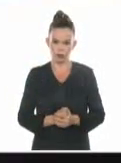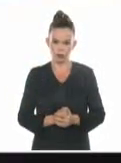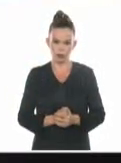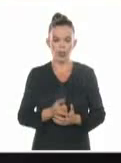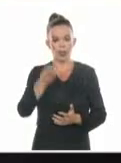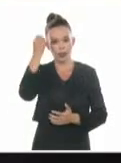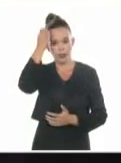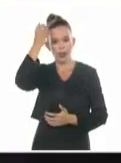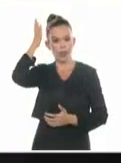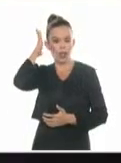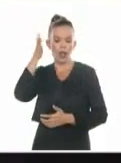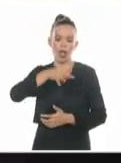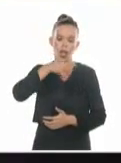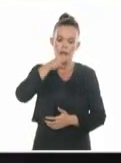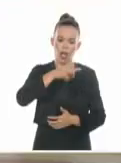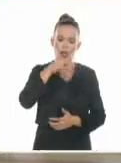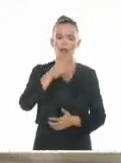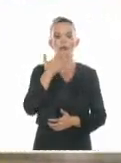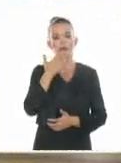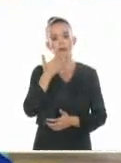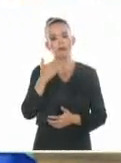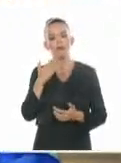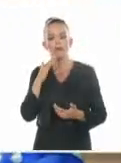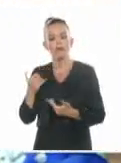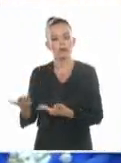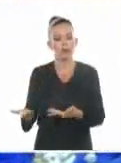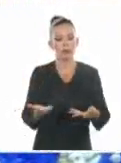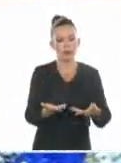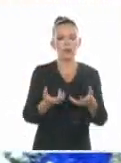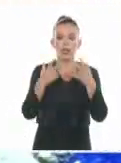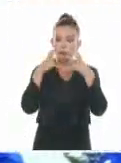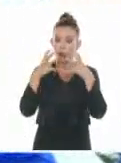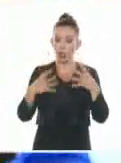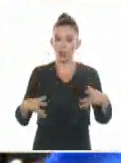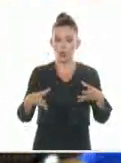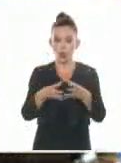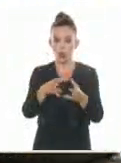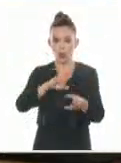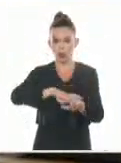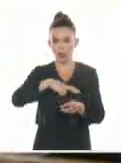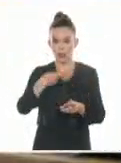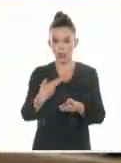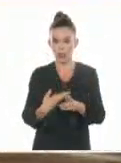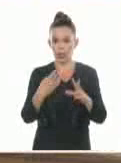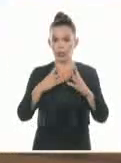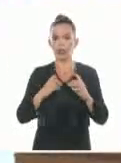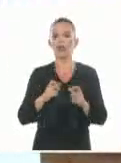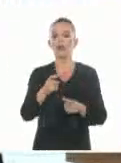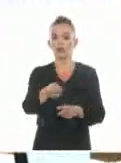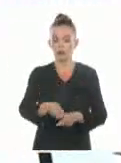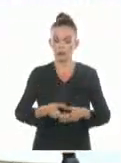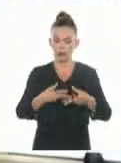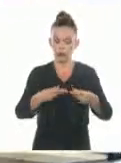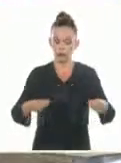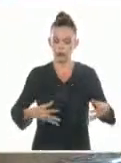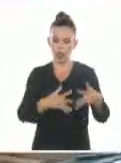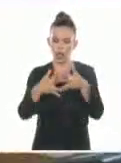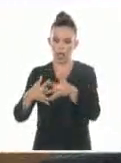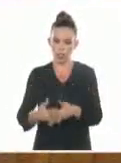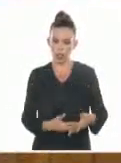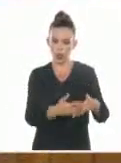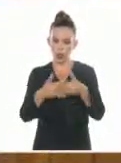satisfacción de tener en Cuba a esta importante representación de empresarios agrícolas estadounidenses de varios estados de la